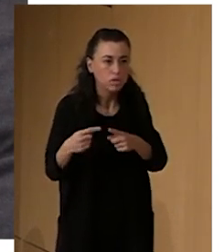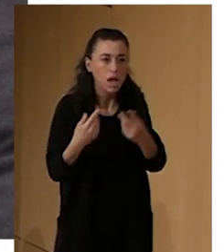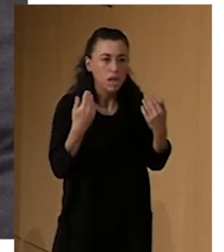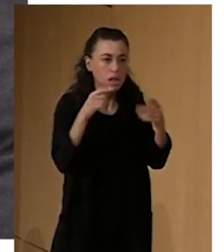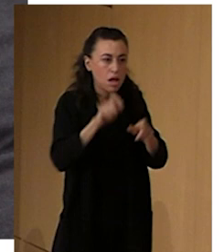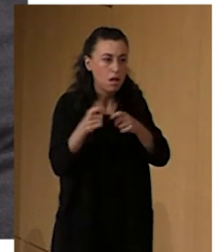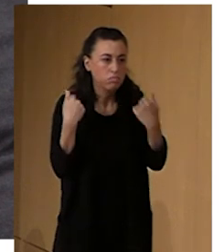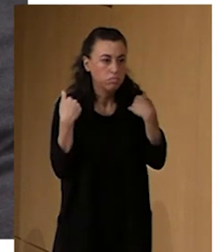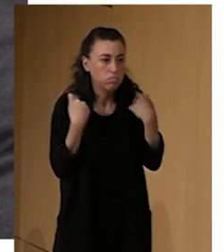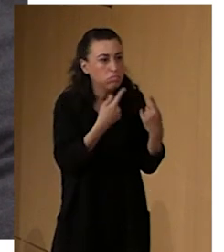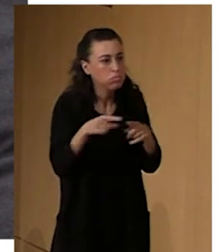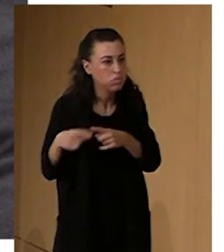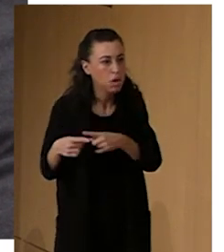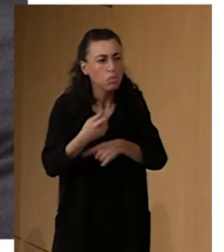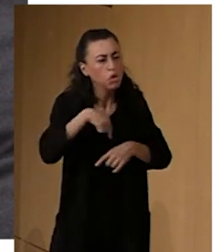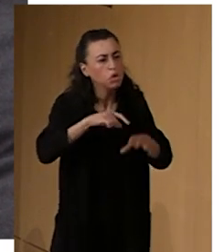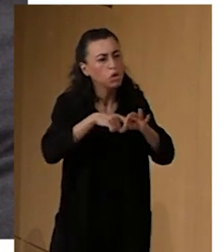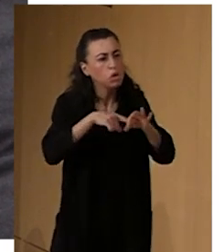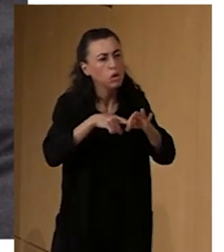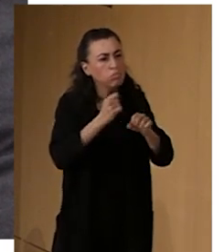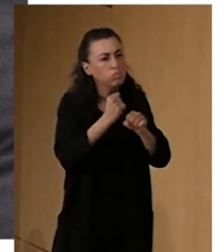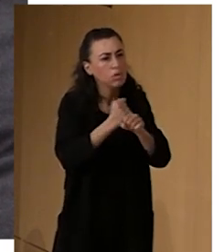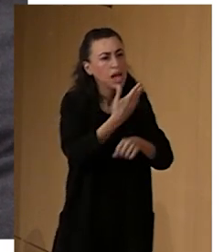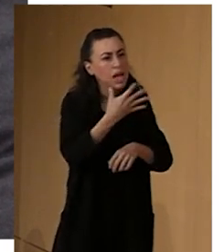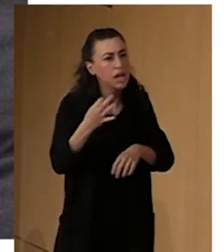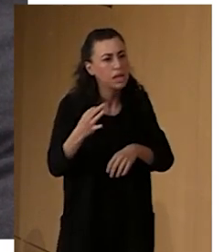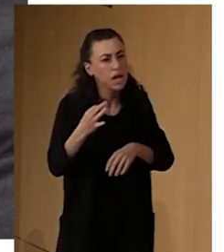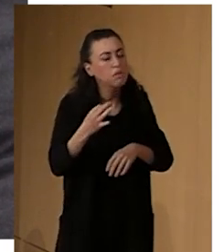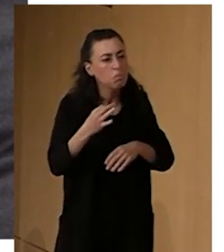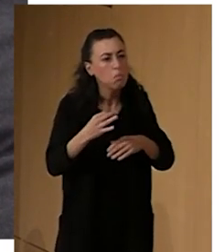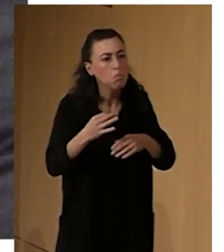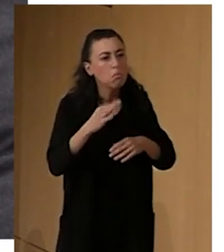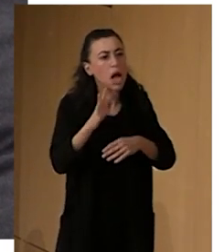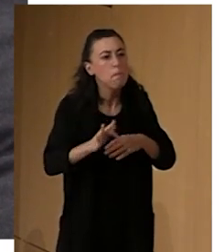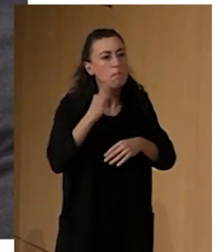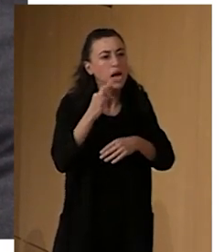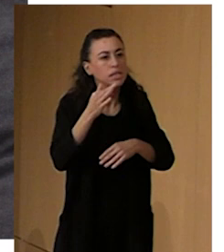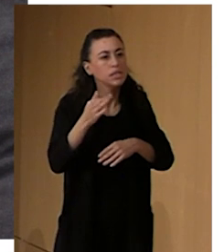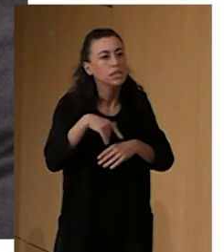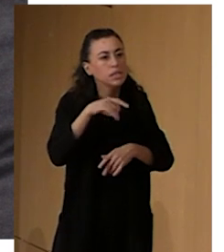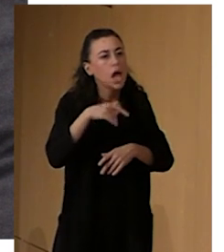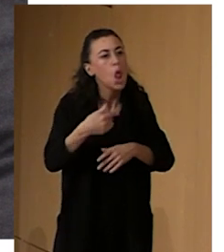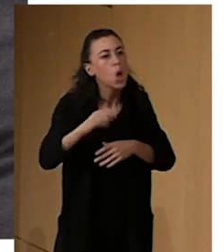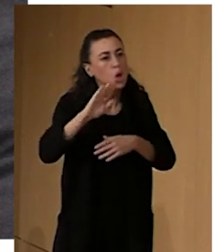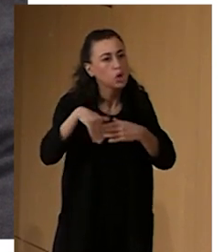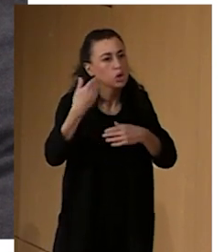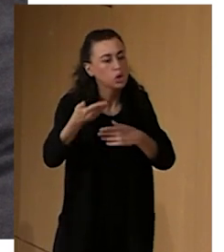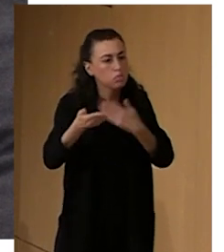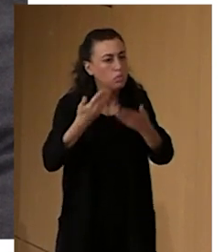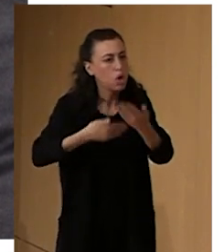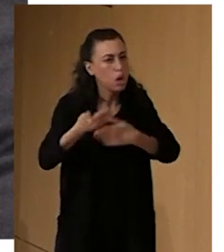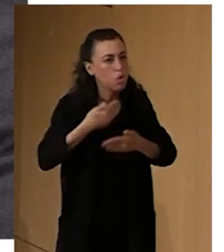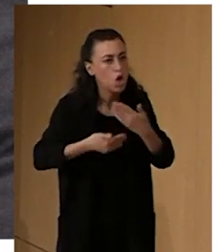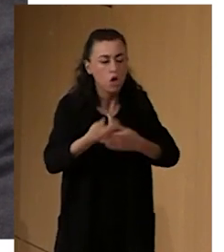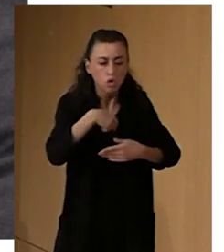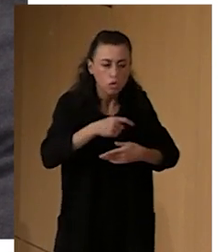equipo de casi 500 personas en plantilla más todos los colaboradores externos todo el mundo tiene que digamos poner su granito de arena en su